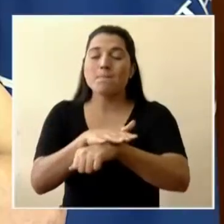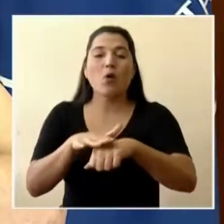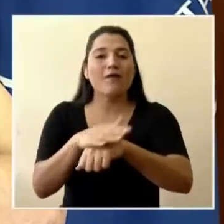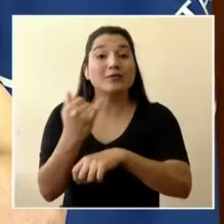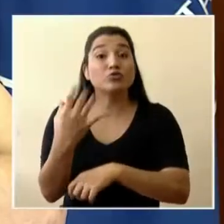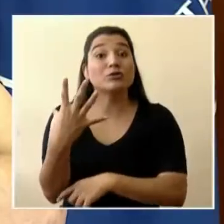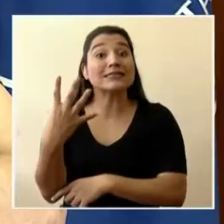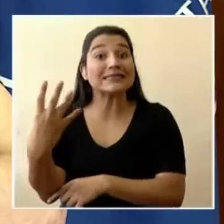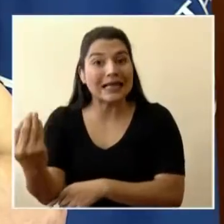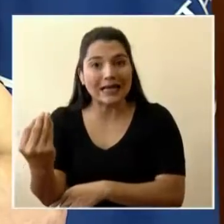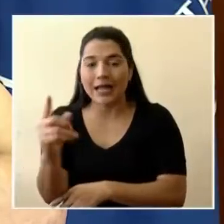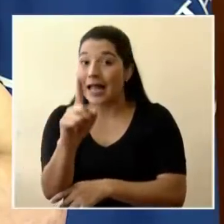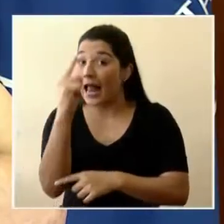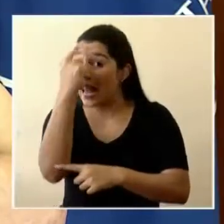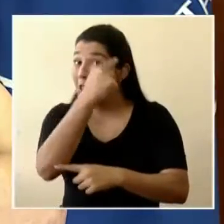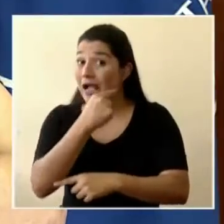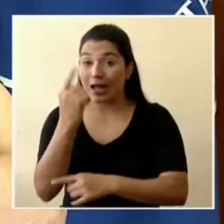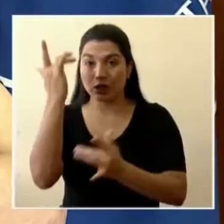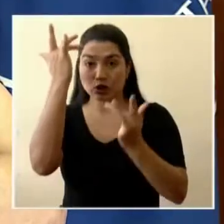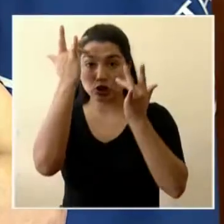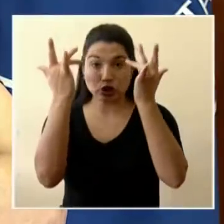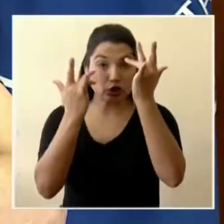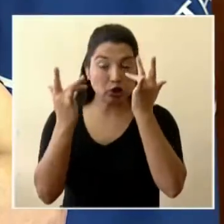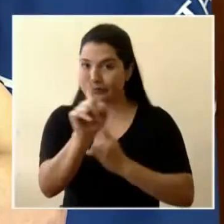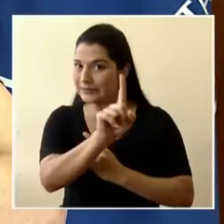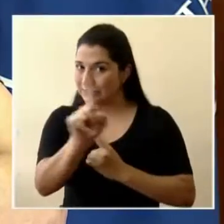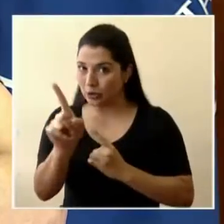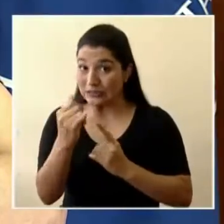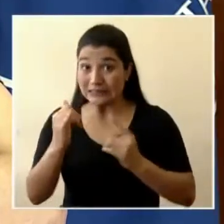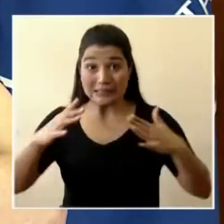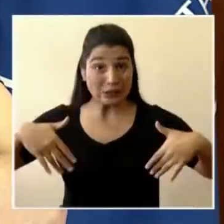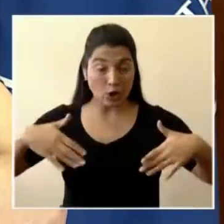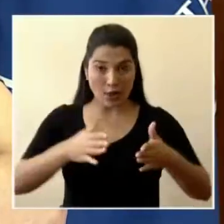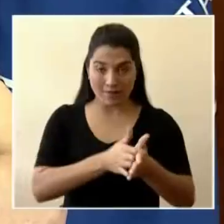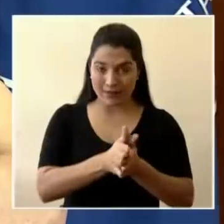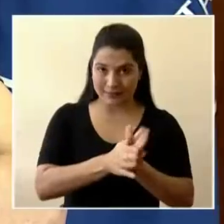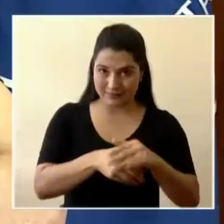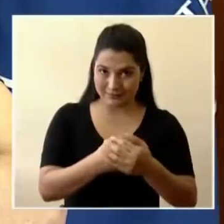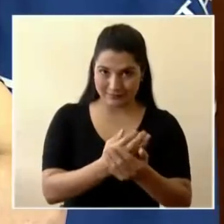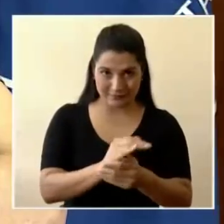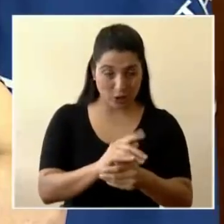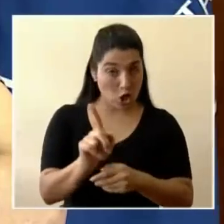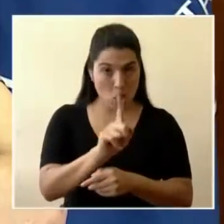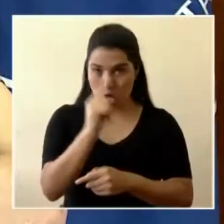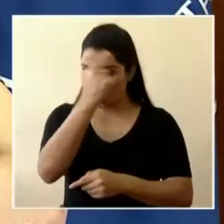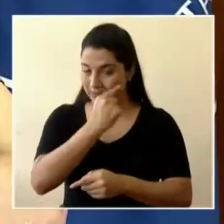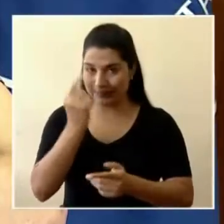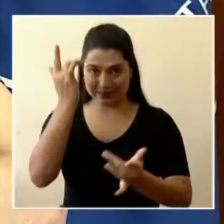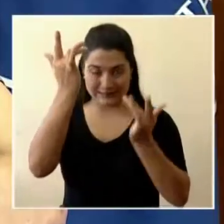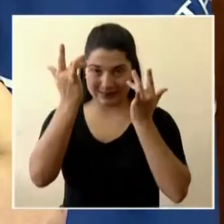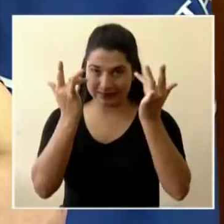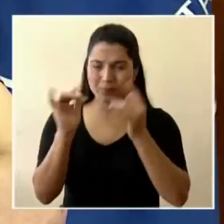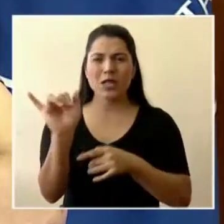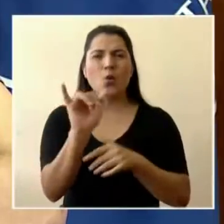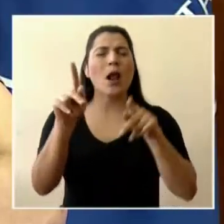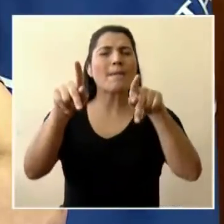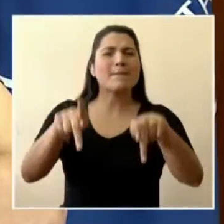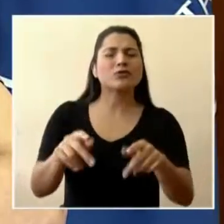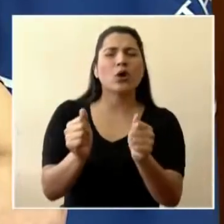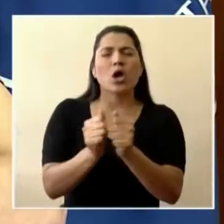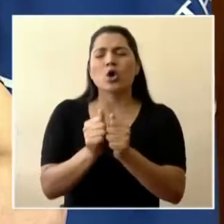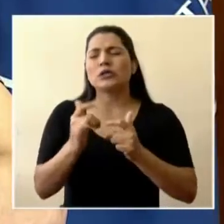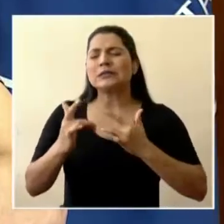hemos lavado las manos. Aprendamos. Igual una persona con síntomas, con tos, con fiebre, con